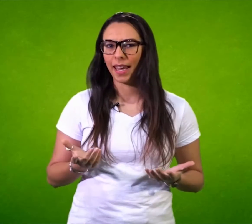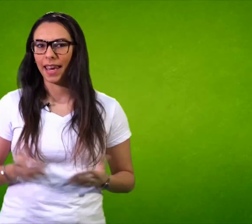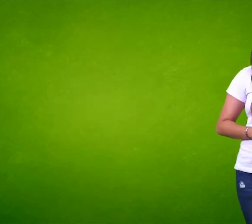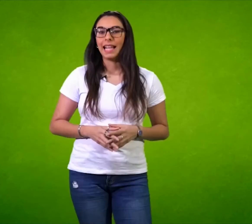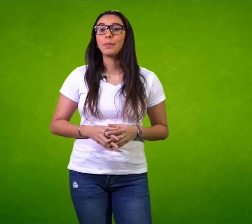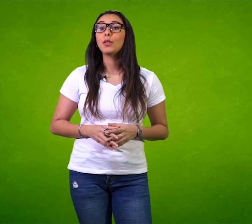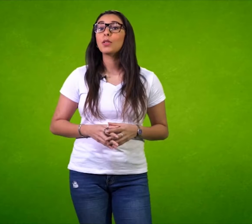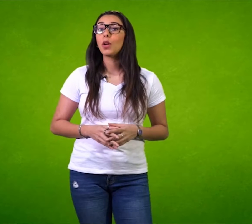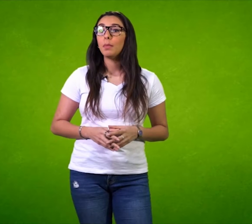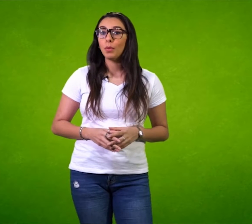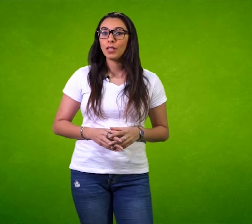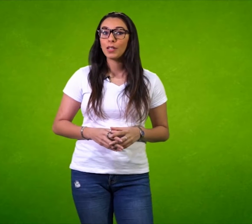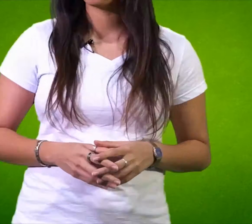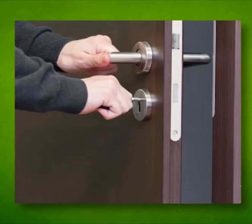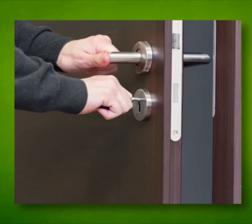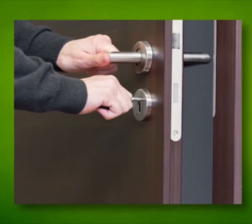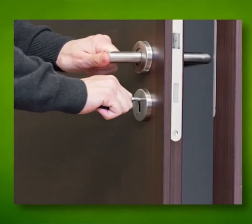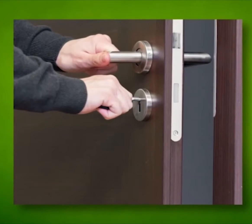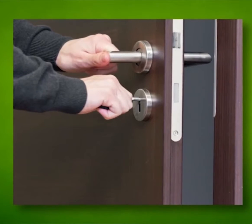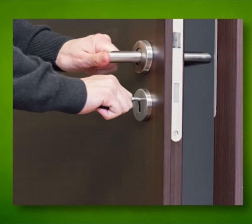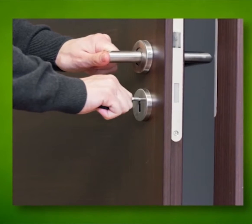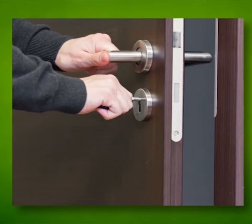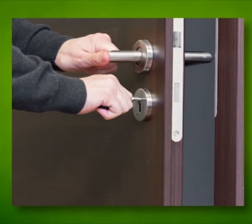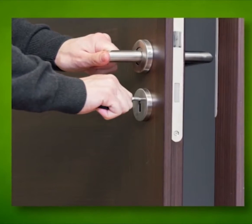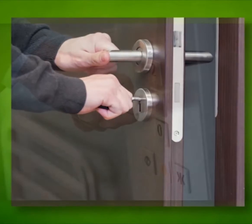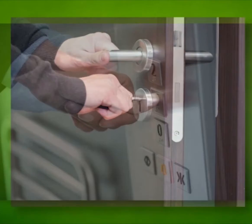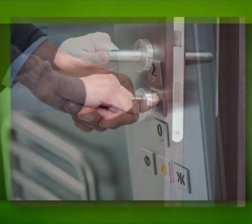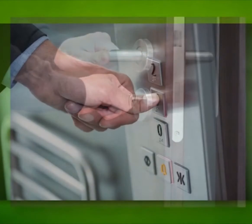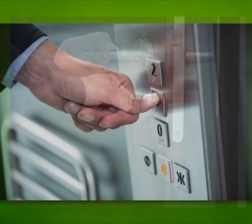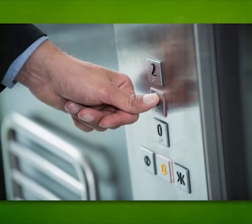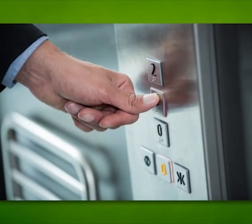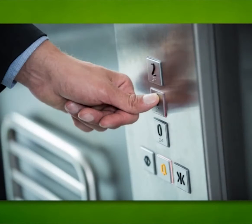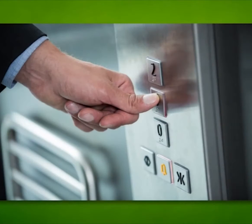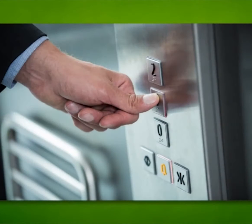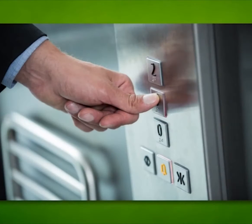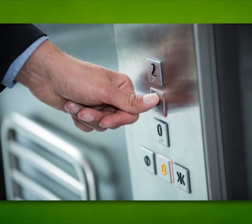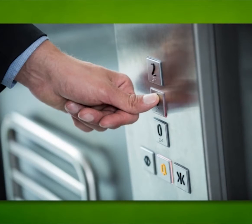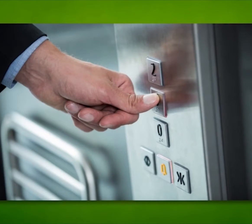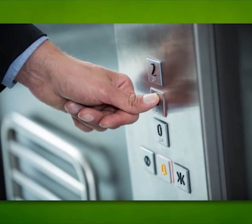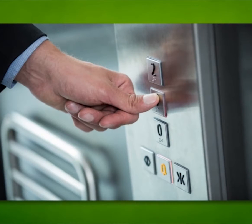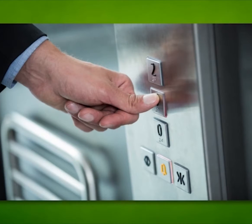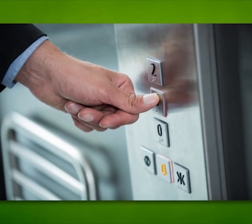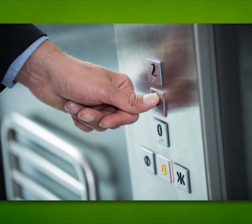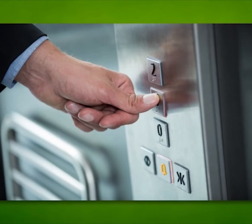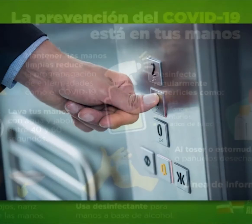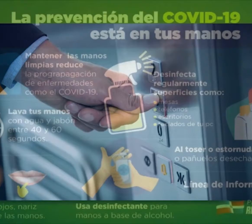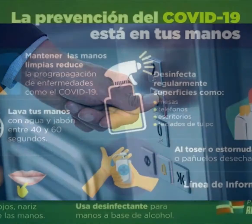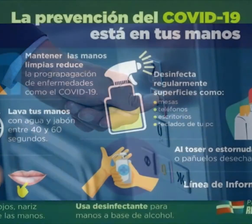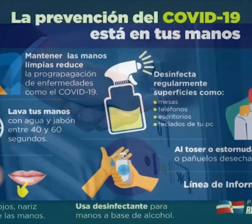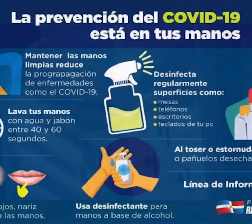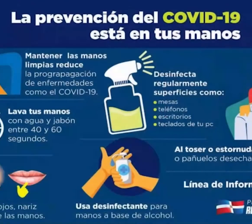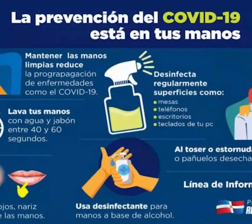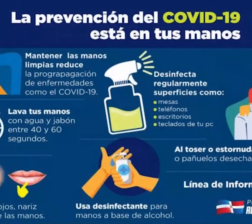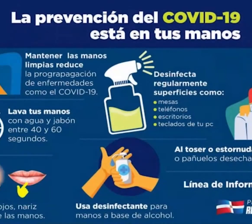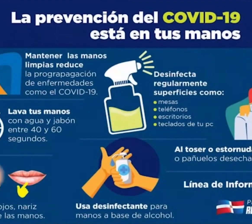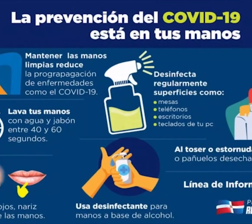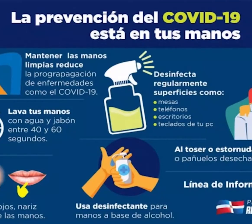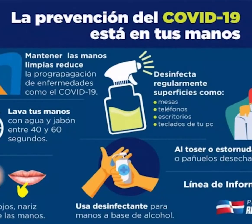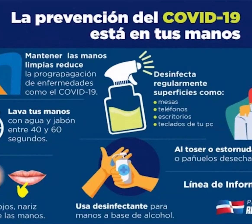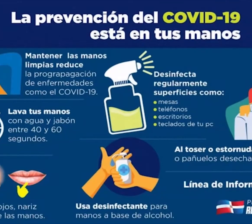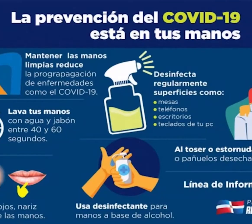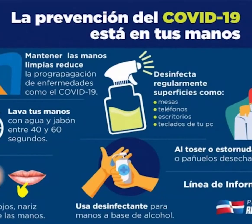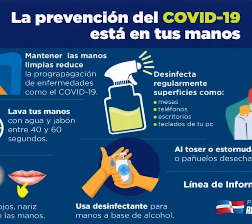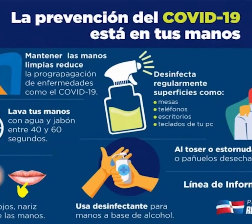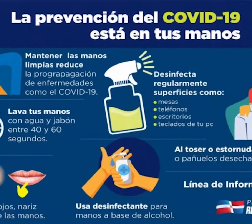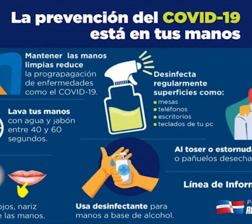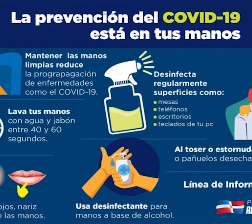¿Por qué? Las manos tocan muchas superficies que pueden estar contaminadas con el virus. Si se toca los ojos, la nariz o la boca con